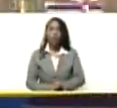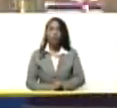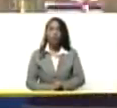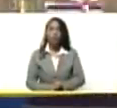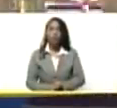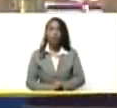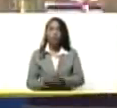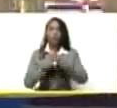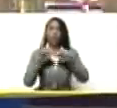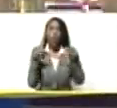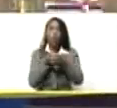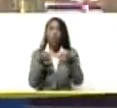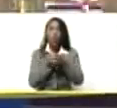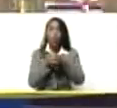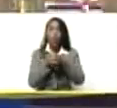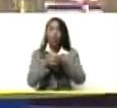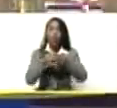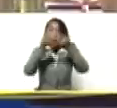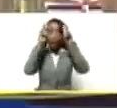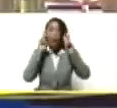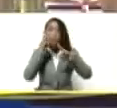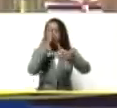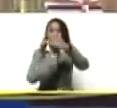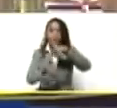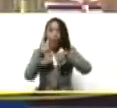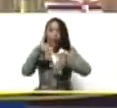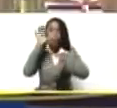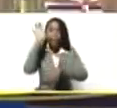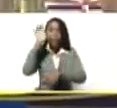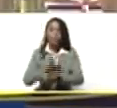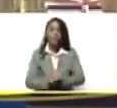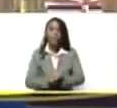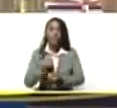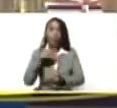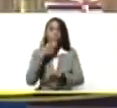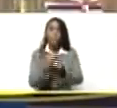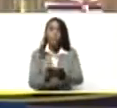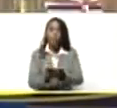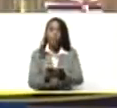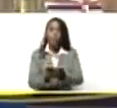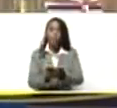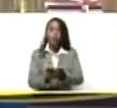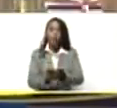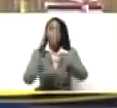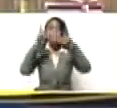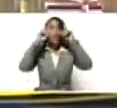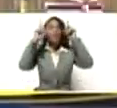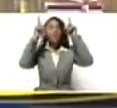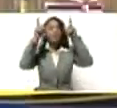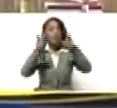de todos los sectores honestos del país y pinos pido que se profesionalice